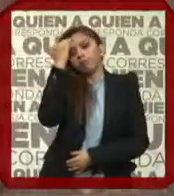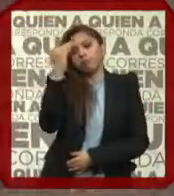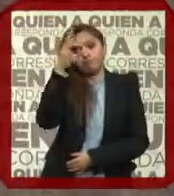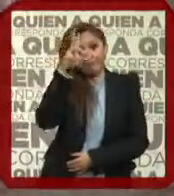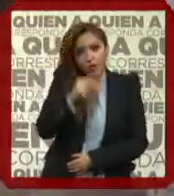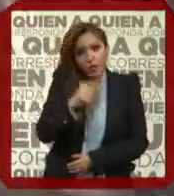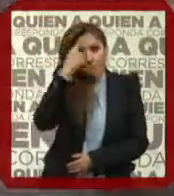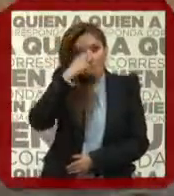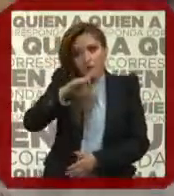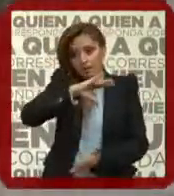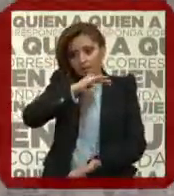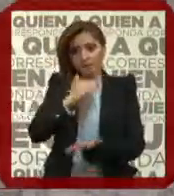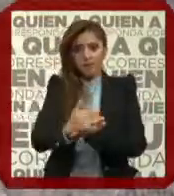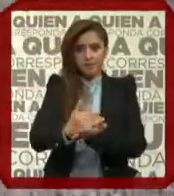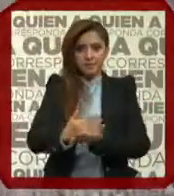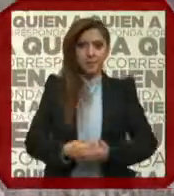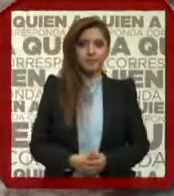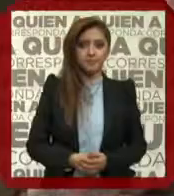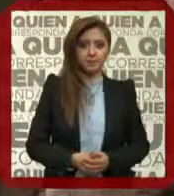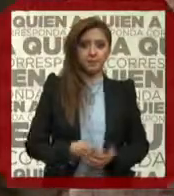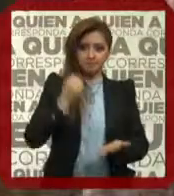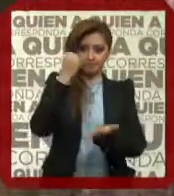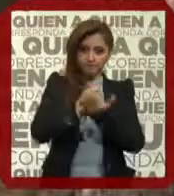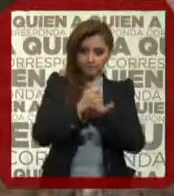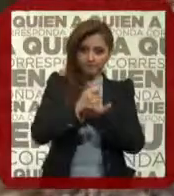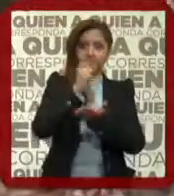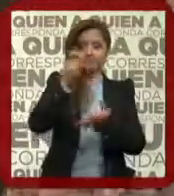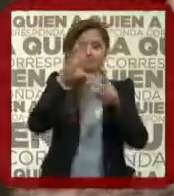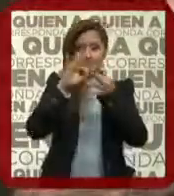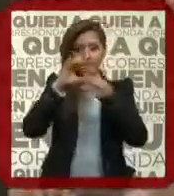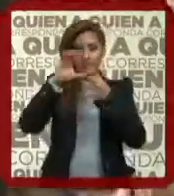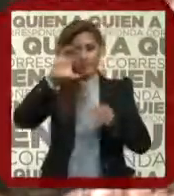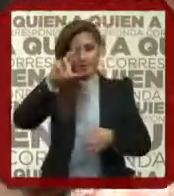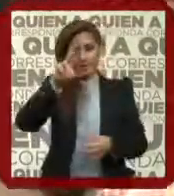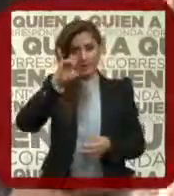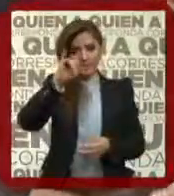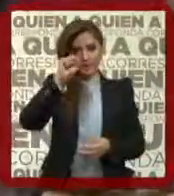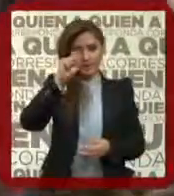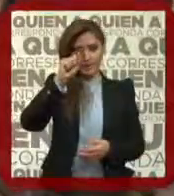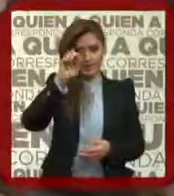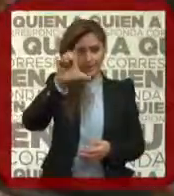terminarlo. A quien corresponda, Cristel Kuhn.